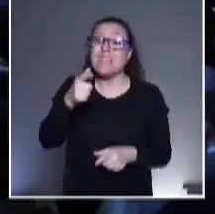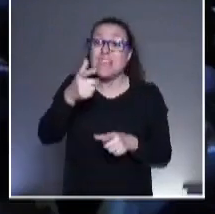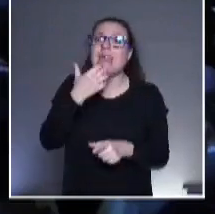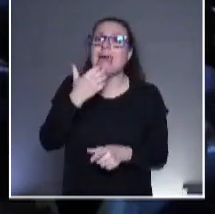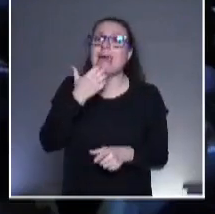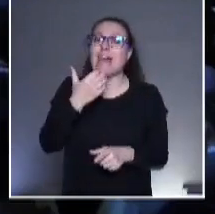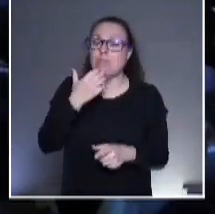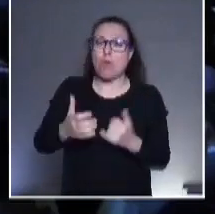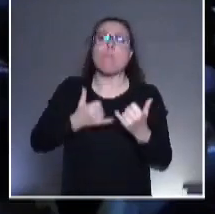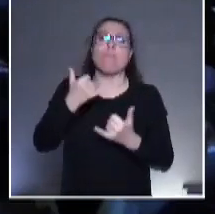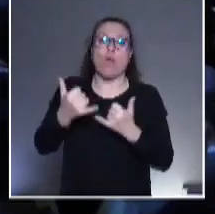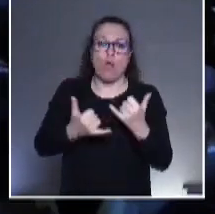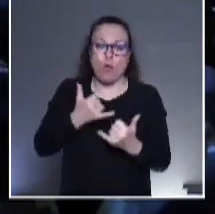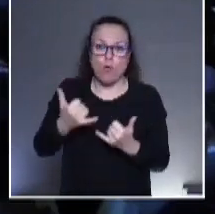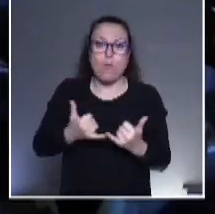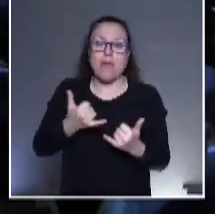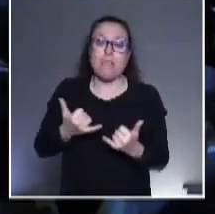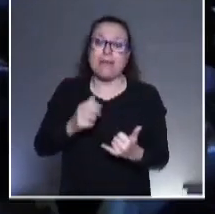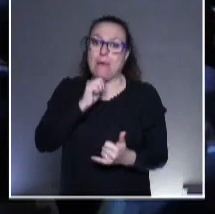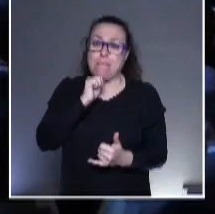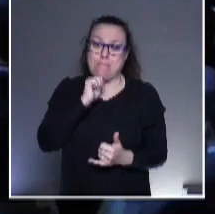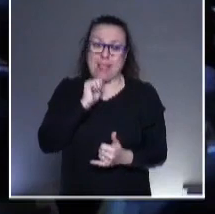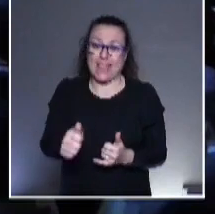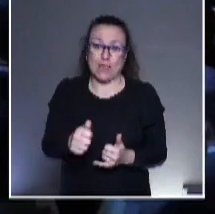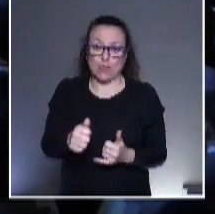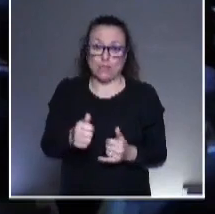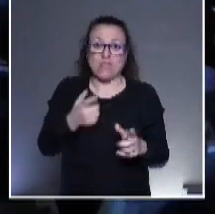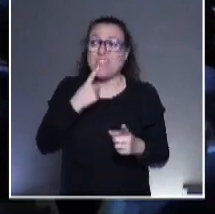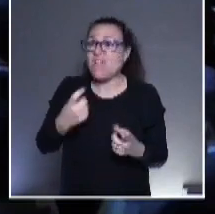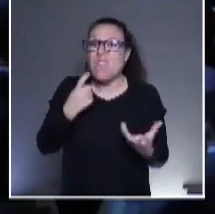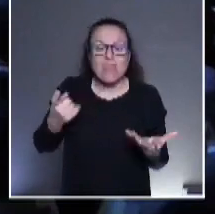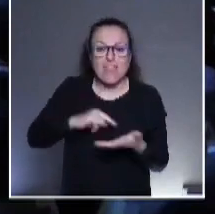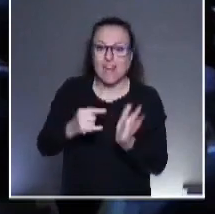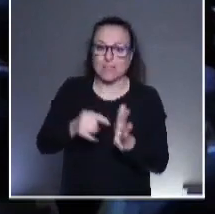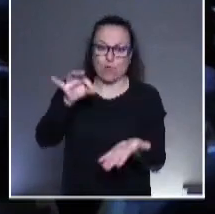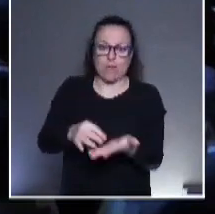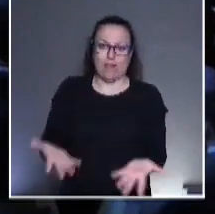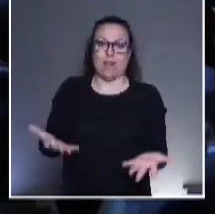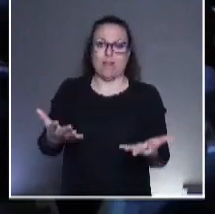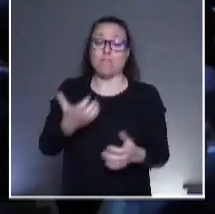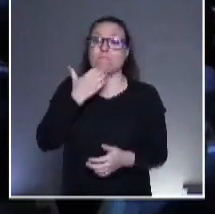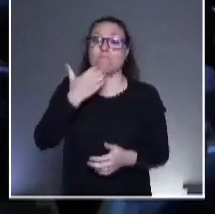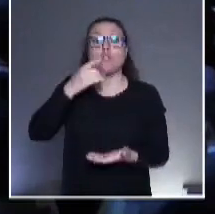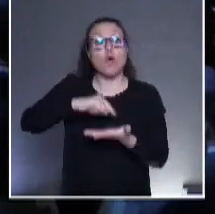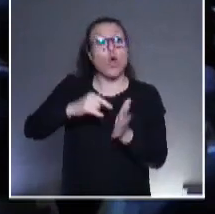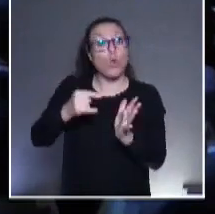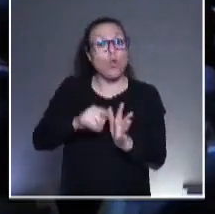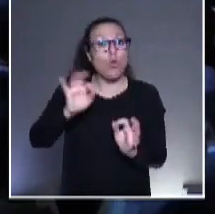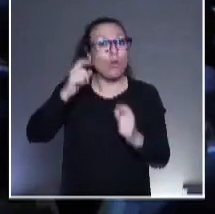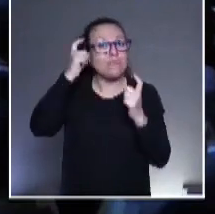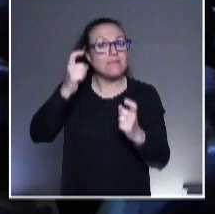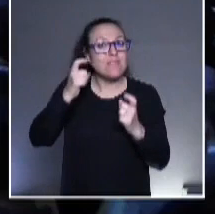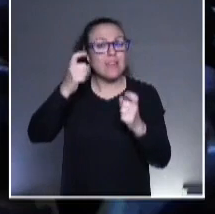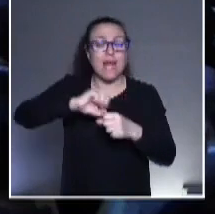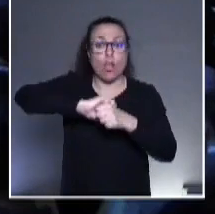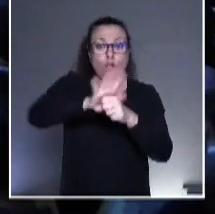de wicked problems, de problemas malditos, porque son muy difíciles de resolver. Por ejemplo, para solucionar o intentar paliar